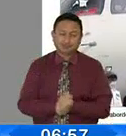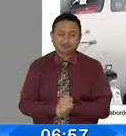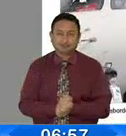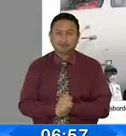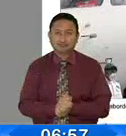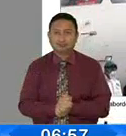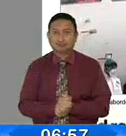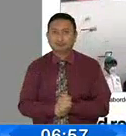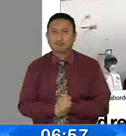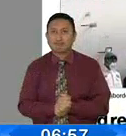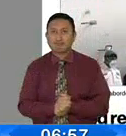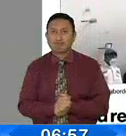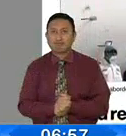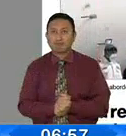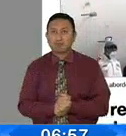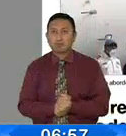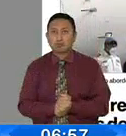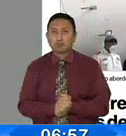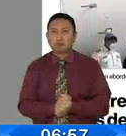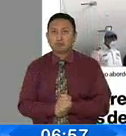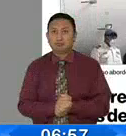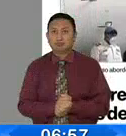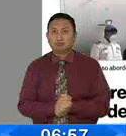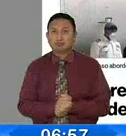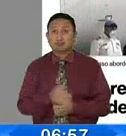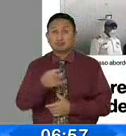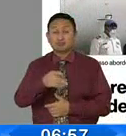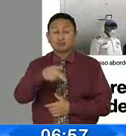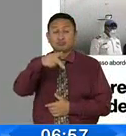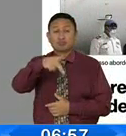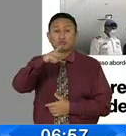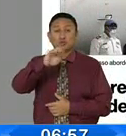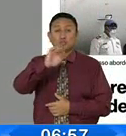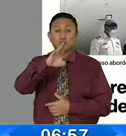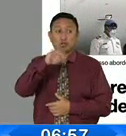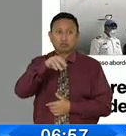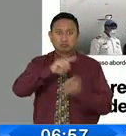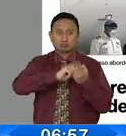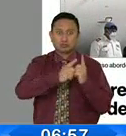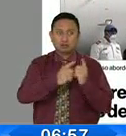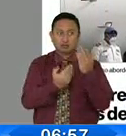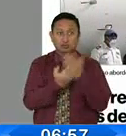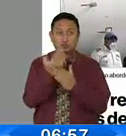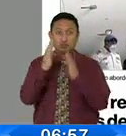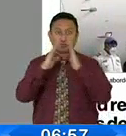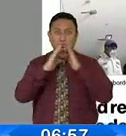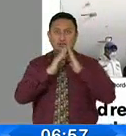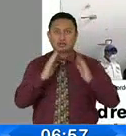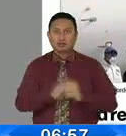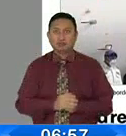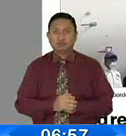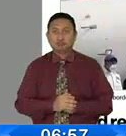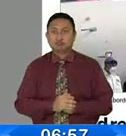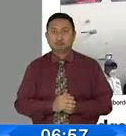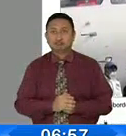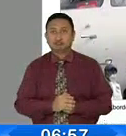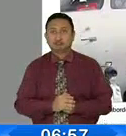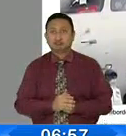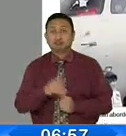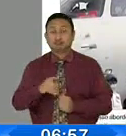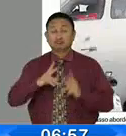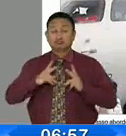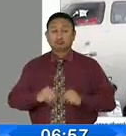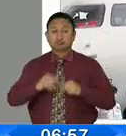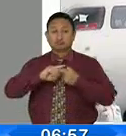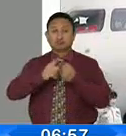de tierra agrícola a zona de modernas casas, ¿no? Salud reestructuró los sitios de vacunación.